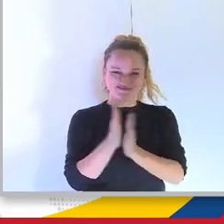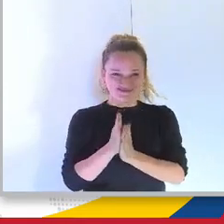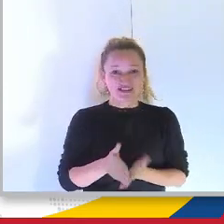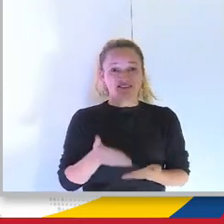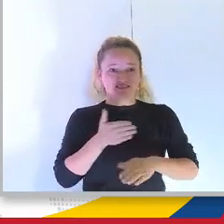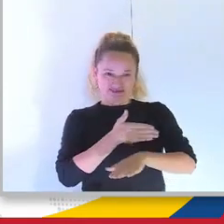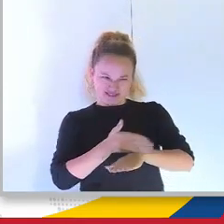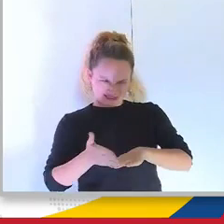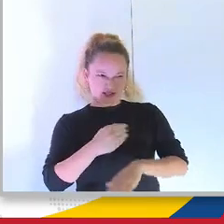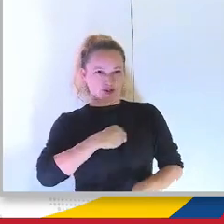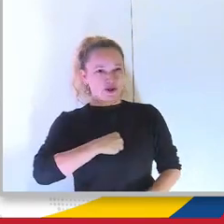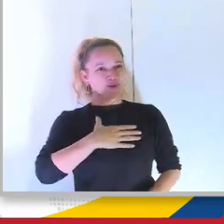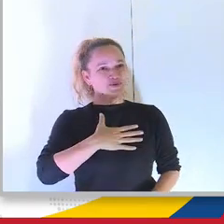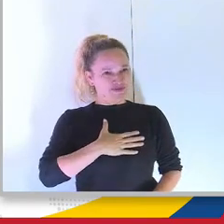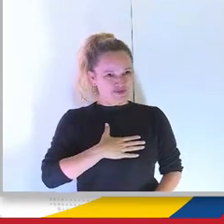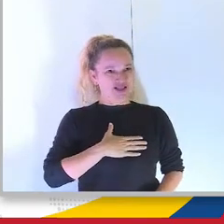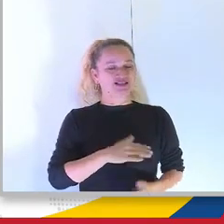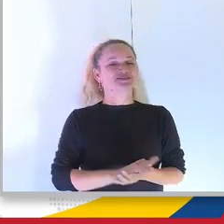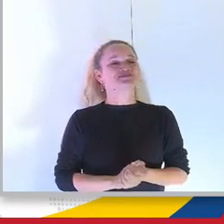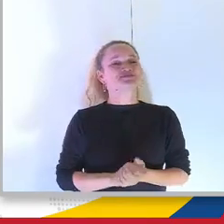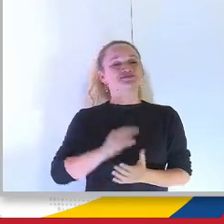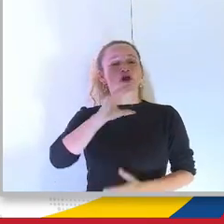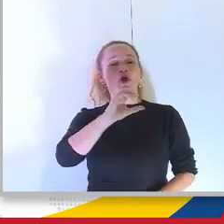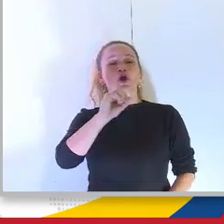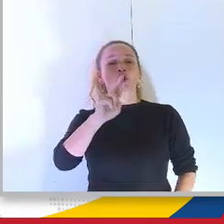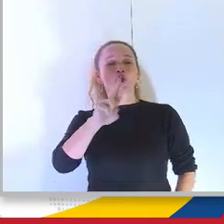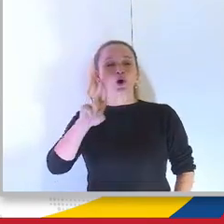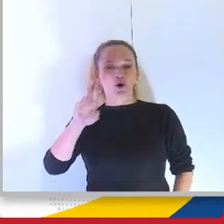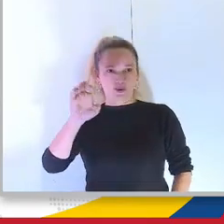oportunidad. Eduardo Correa.